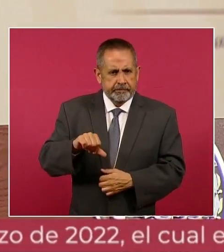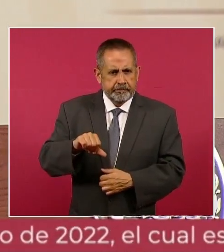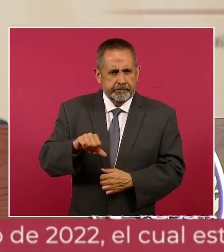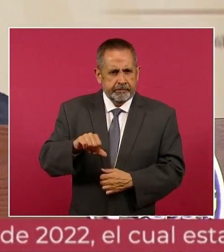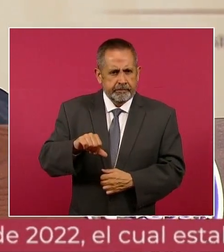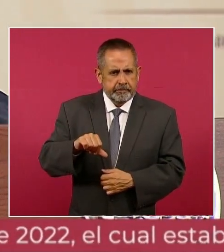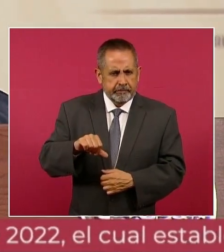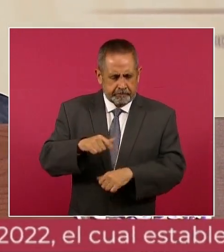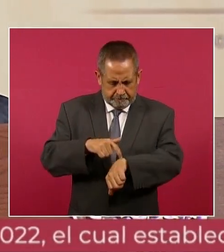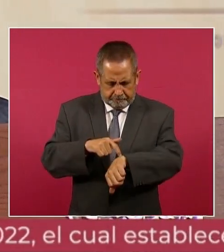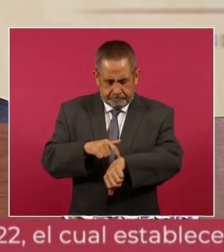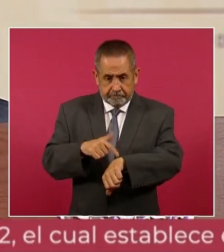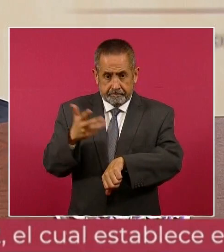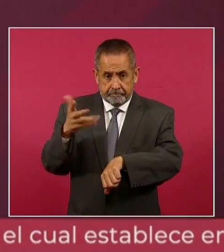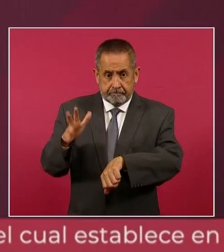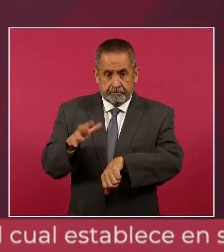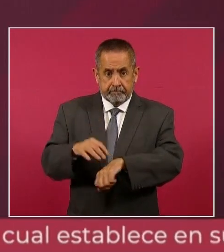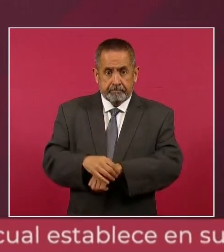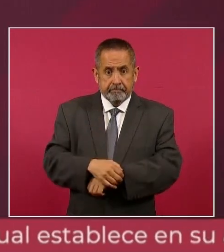a las 10